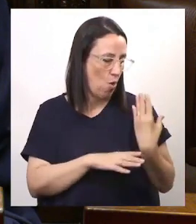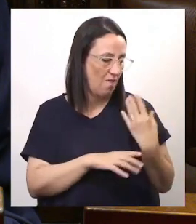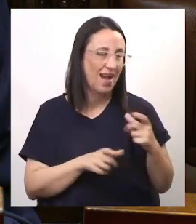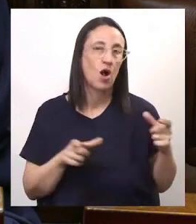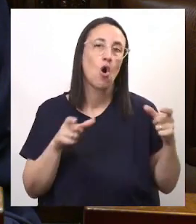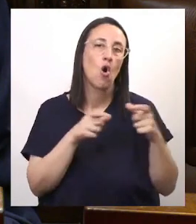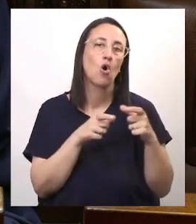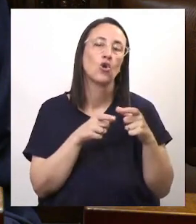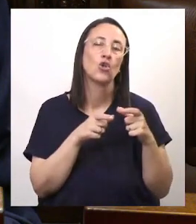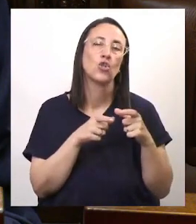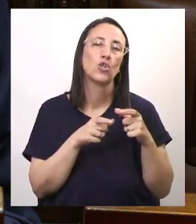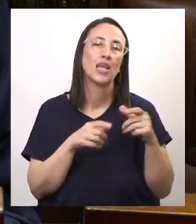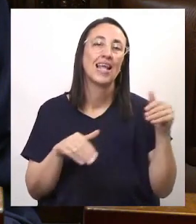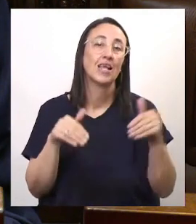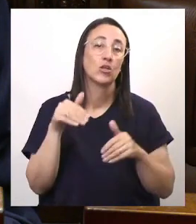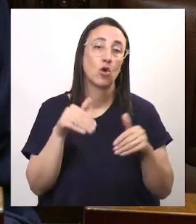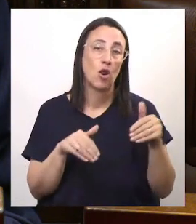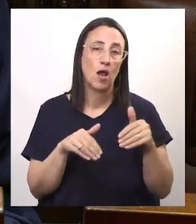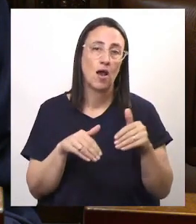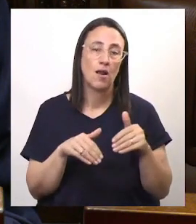no estaba